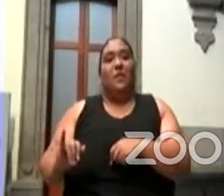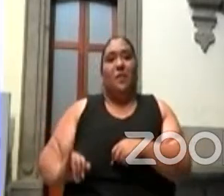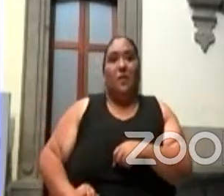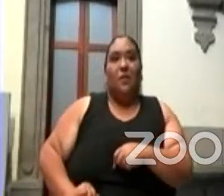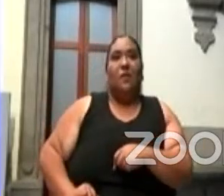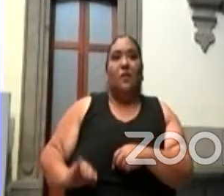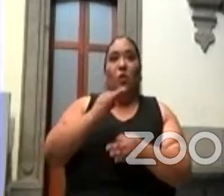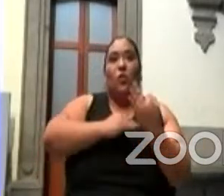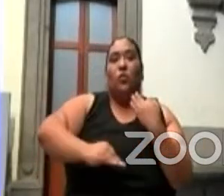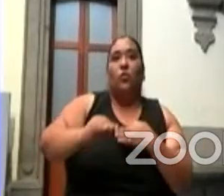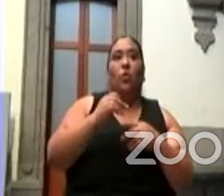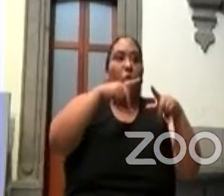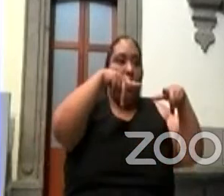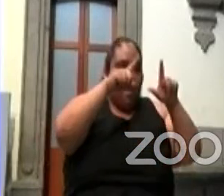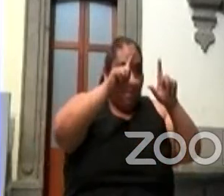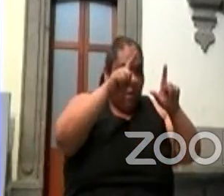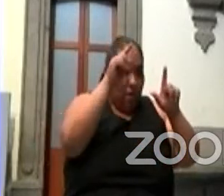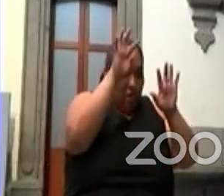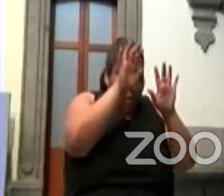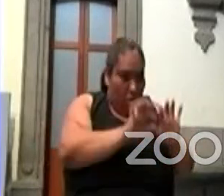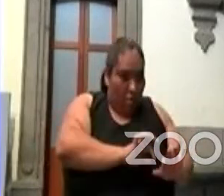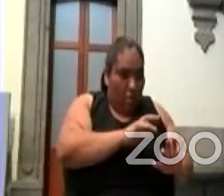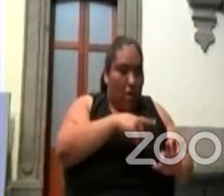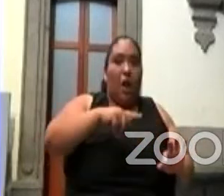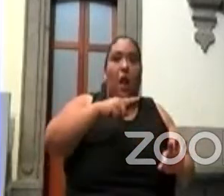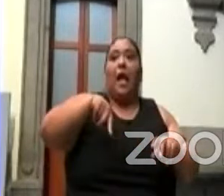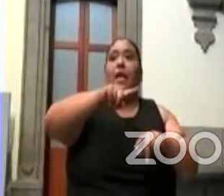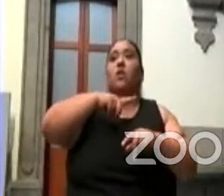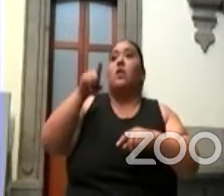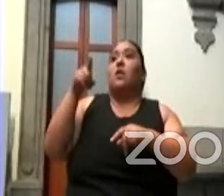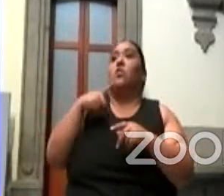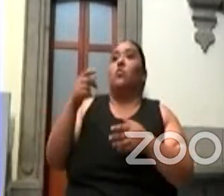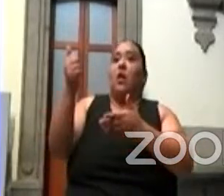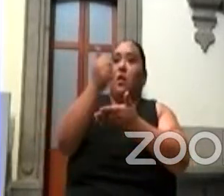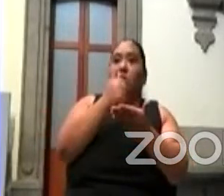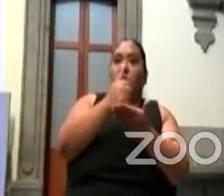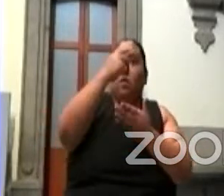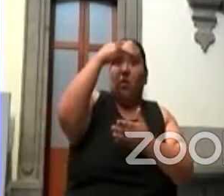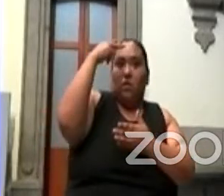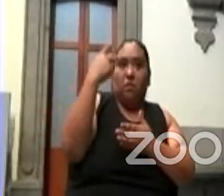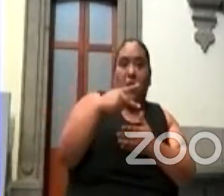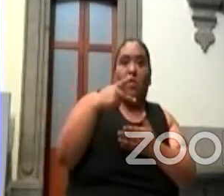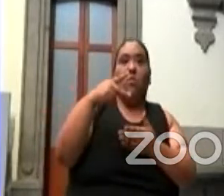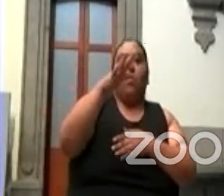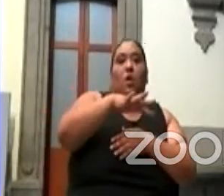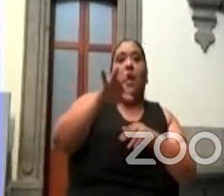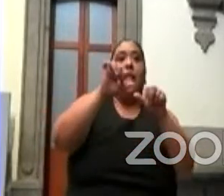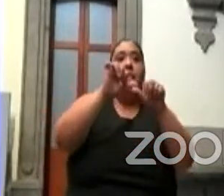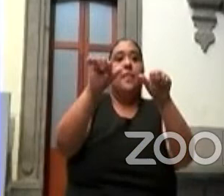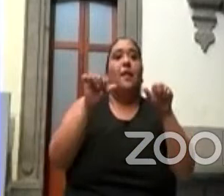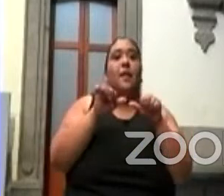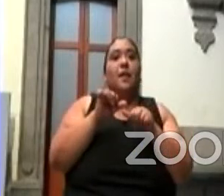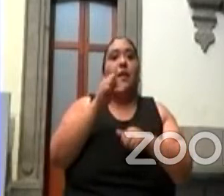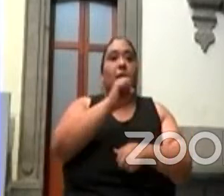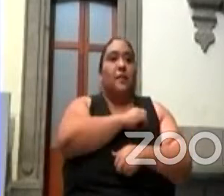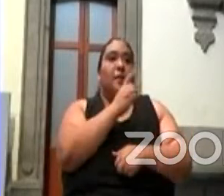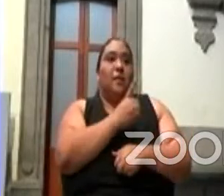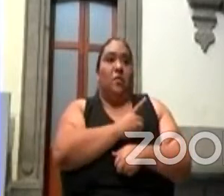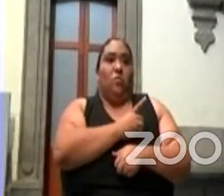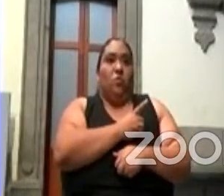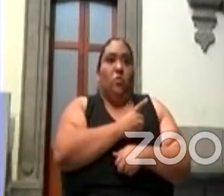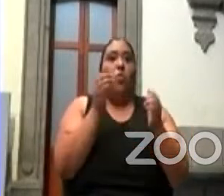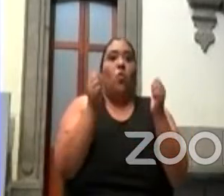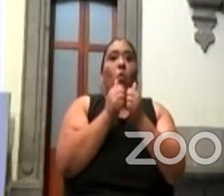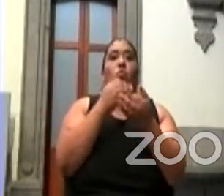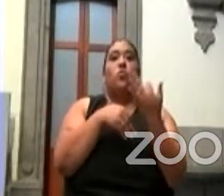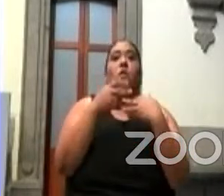la plataforma y ellos mismos nos llevaron aquí a Ciudad de México en el área de salud con los que están trabajando